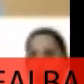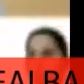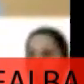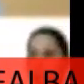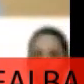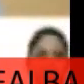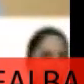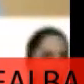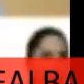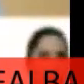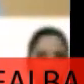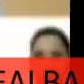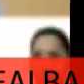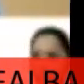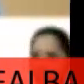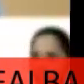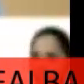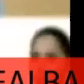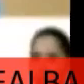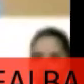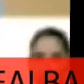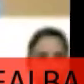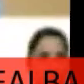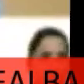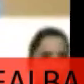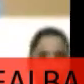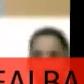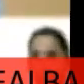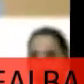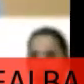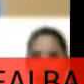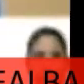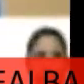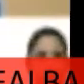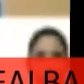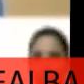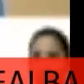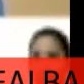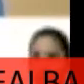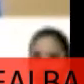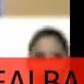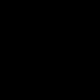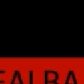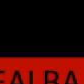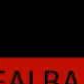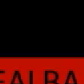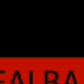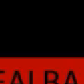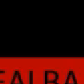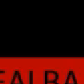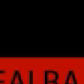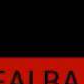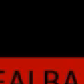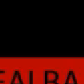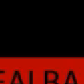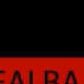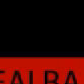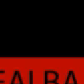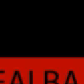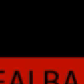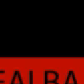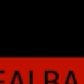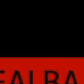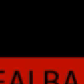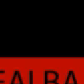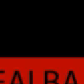Asamblea Nacional para el COVID-19, se analizó la situación actual y se identificaron las líneas prioritarias para la respuesta a la pandemia.